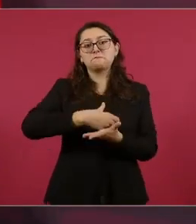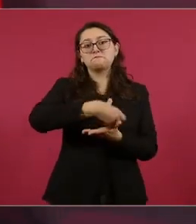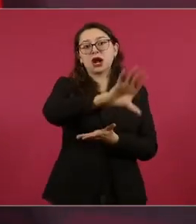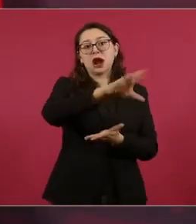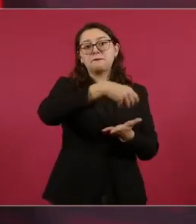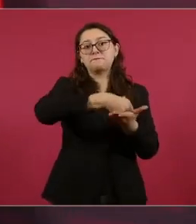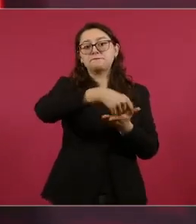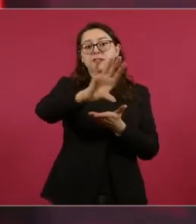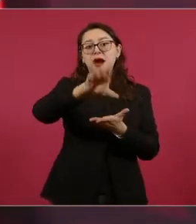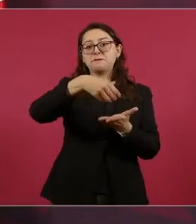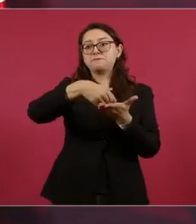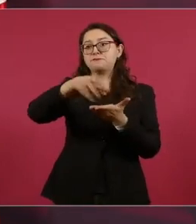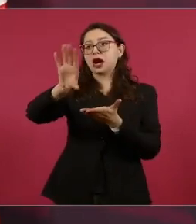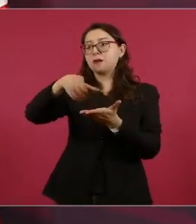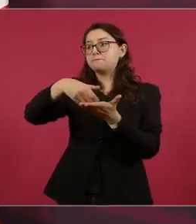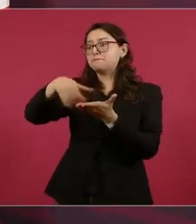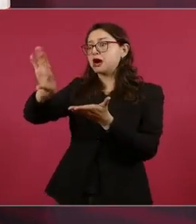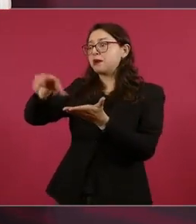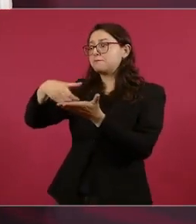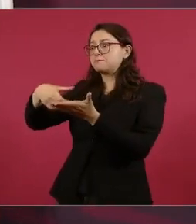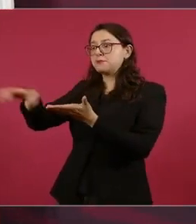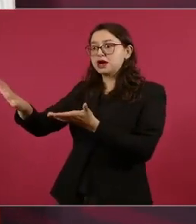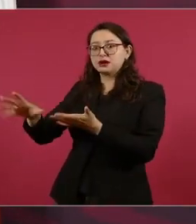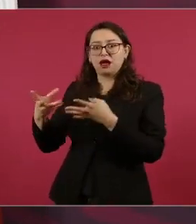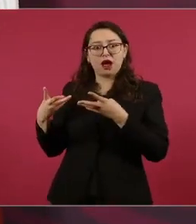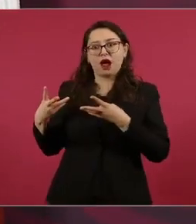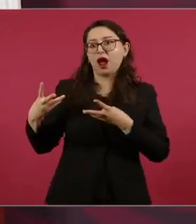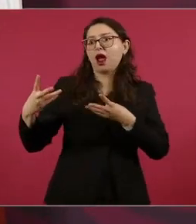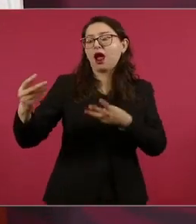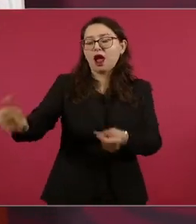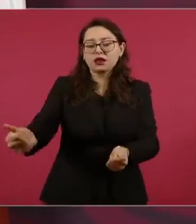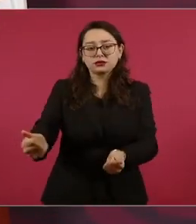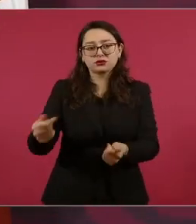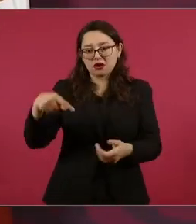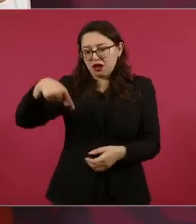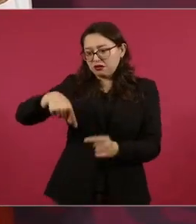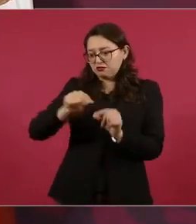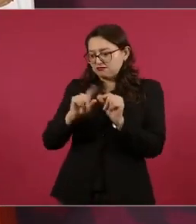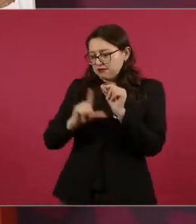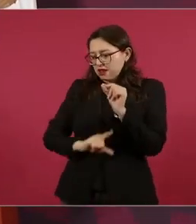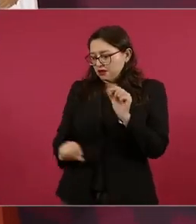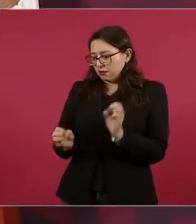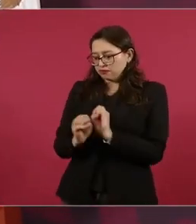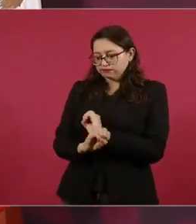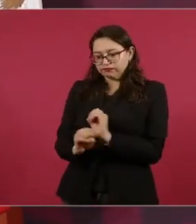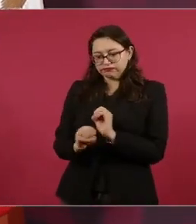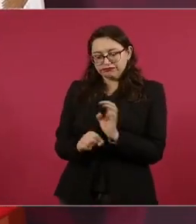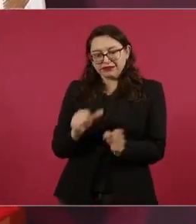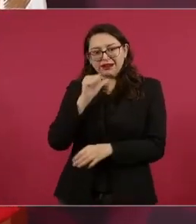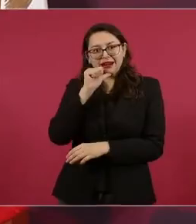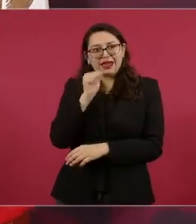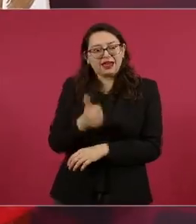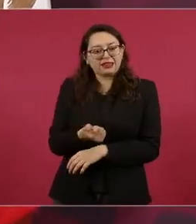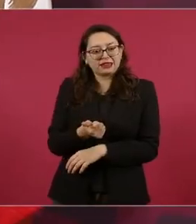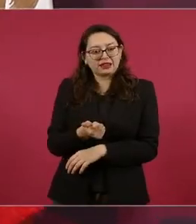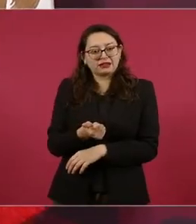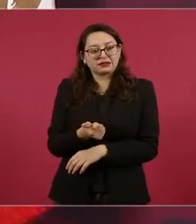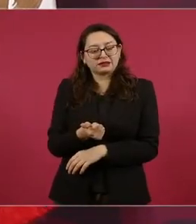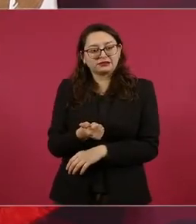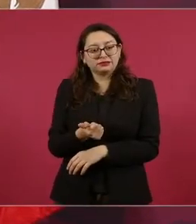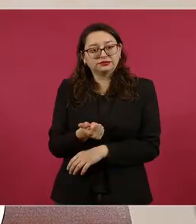transnacionales eran subsidios del presupuesto público para